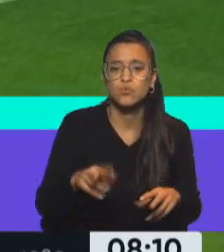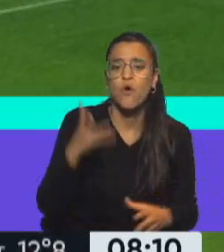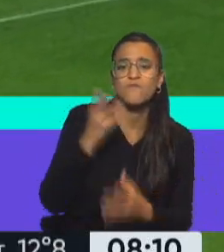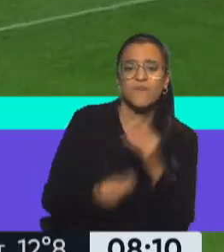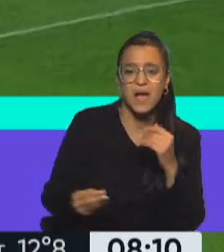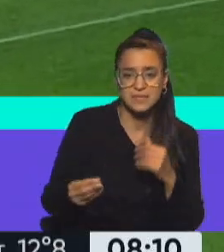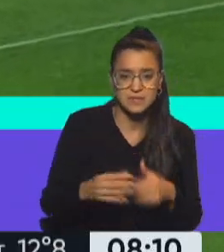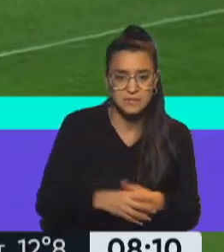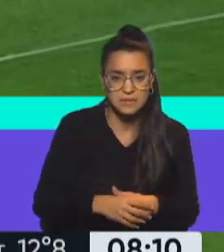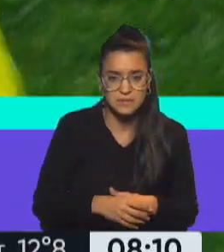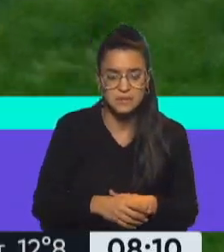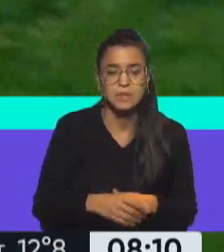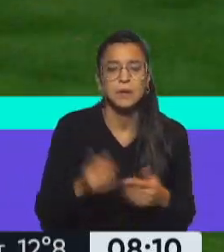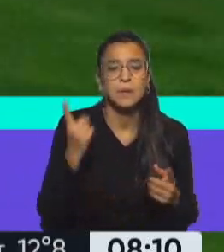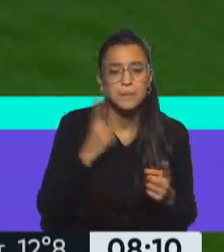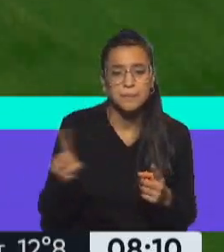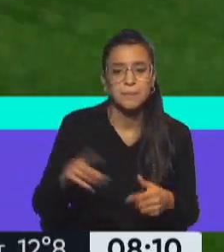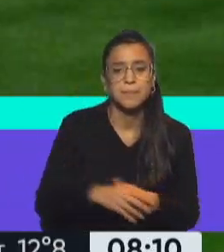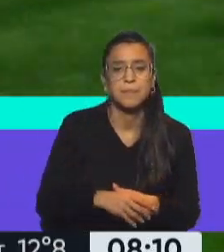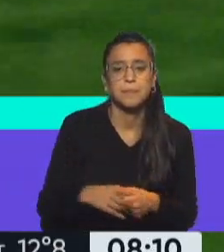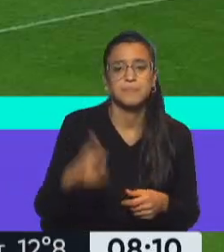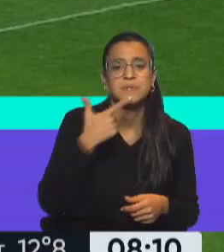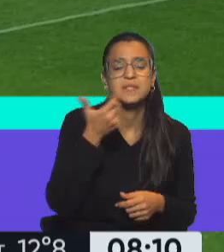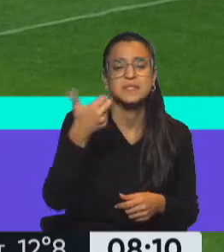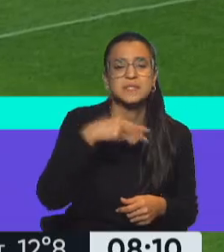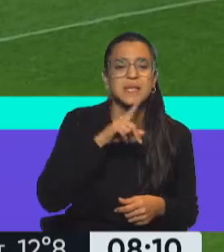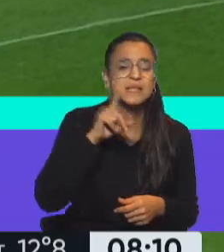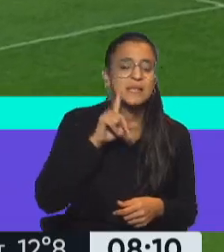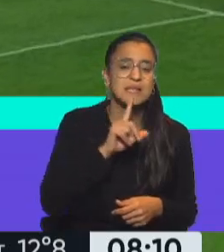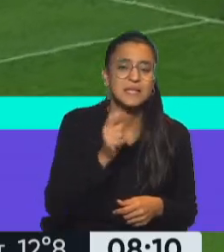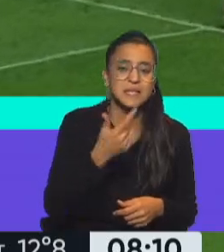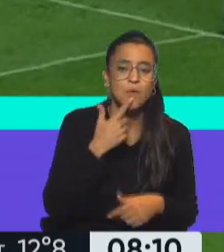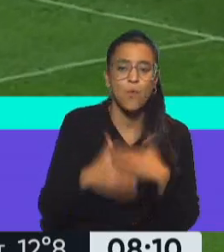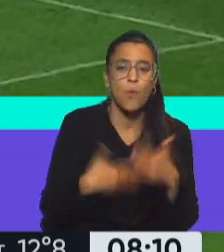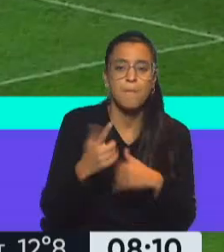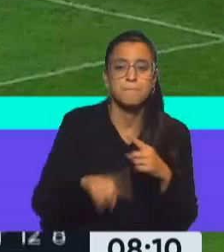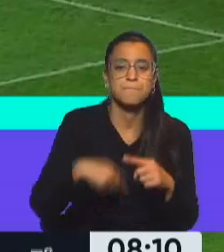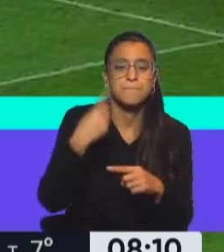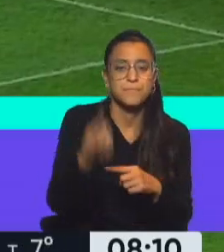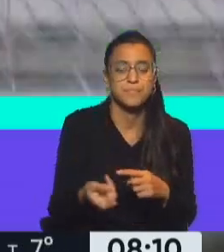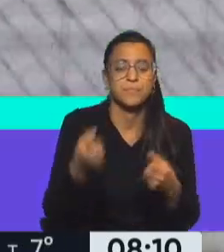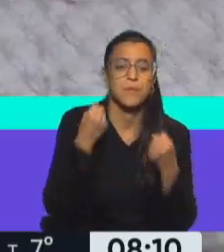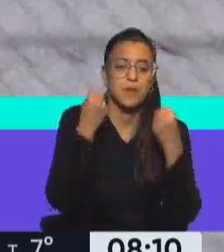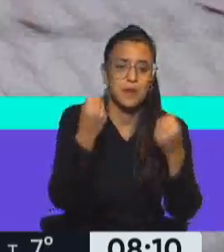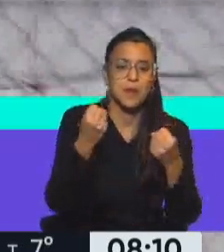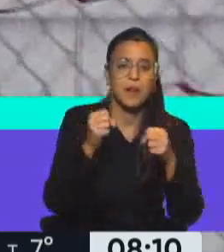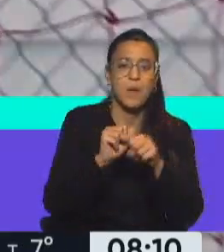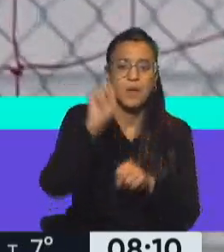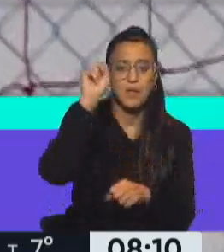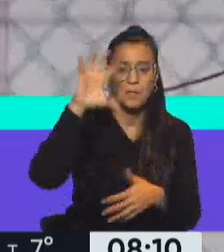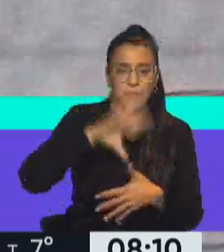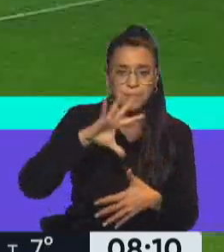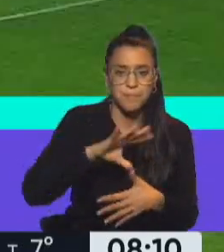arco definitivamente. Sin embargo, las Santitas jugarán la próxima edición de Copa Libertadores de América. Habían